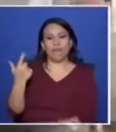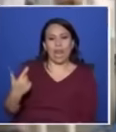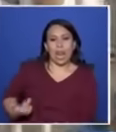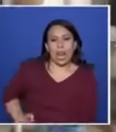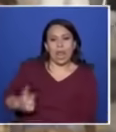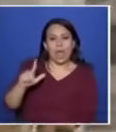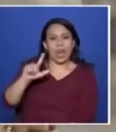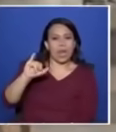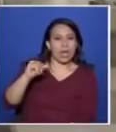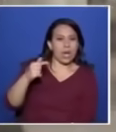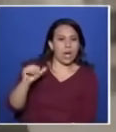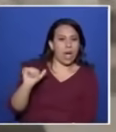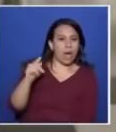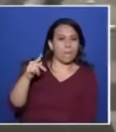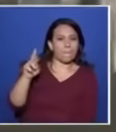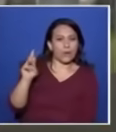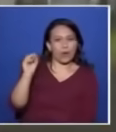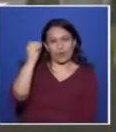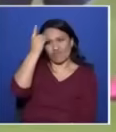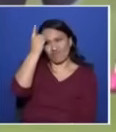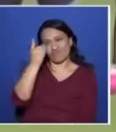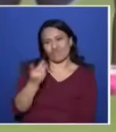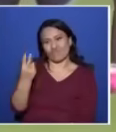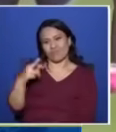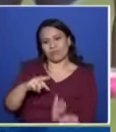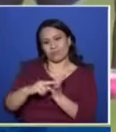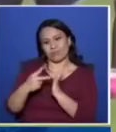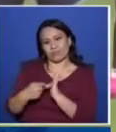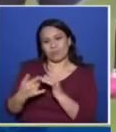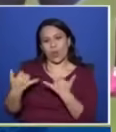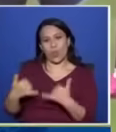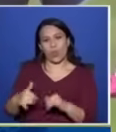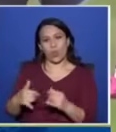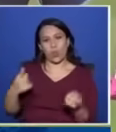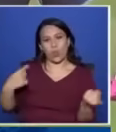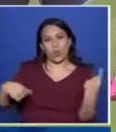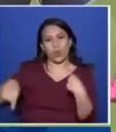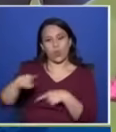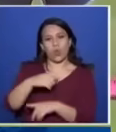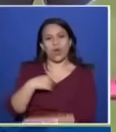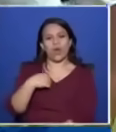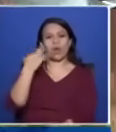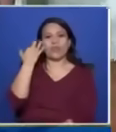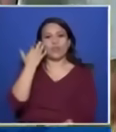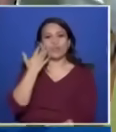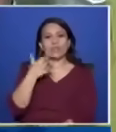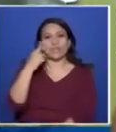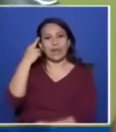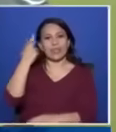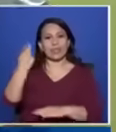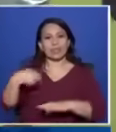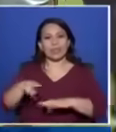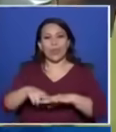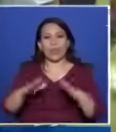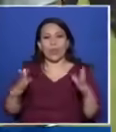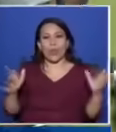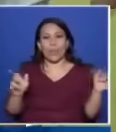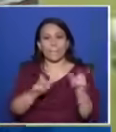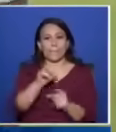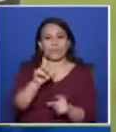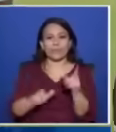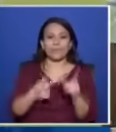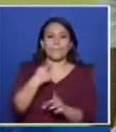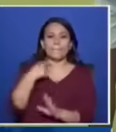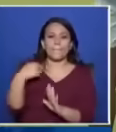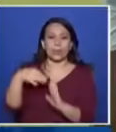están pendientes, pues la decisión del COE implicaría jugar las primeras fechas del campeonato nacional sin público, generando